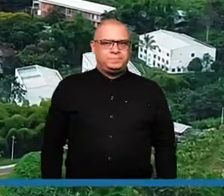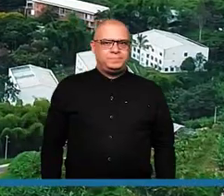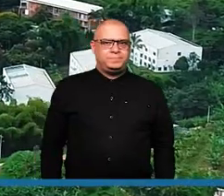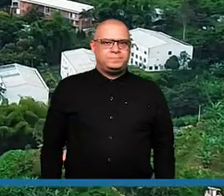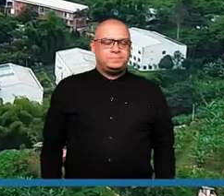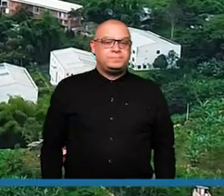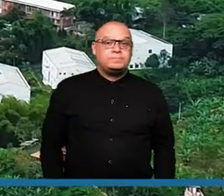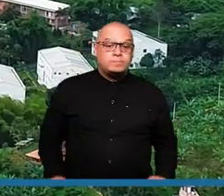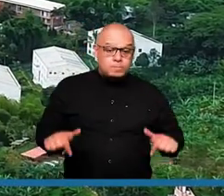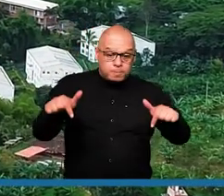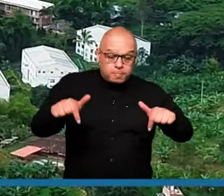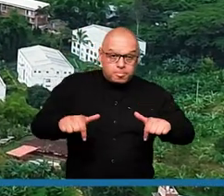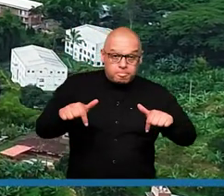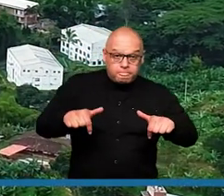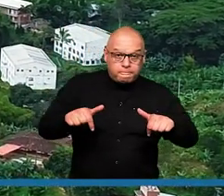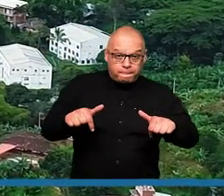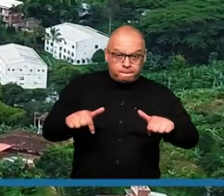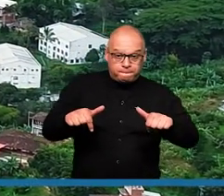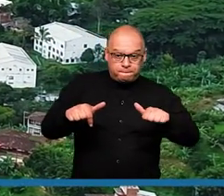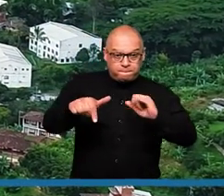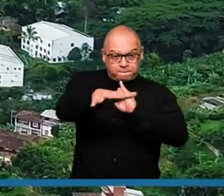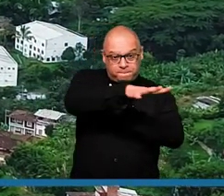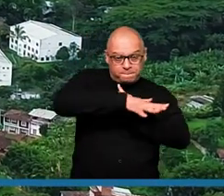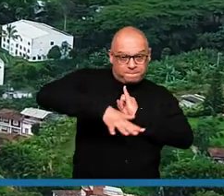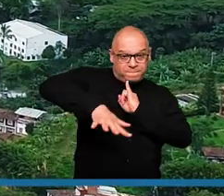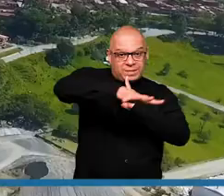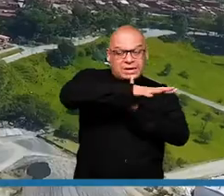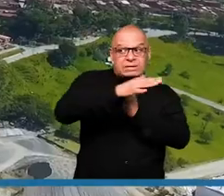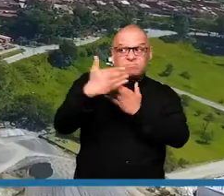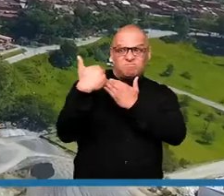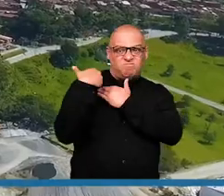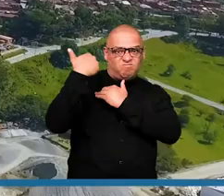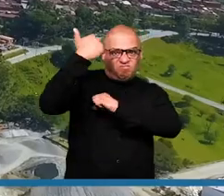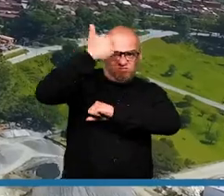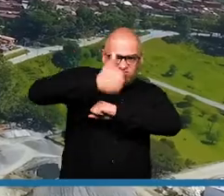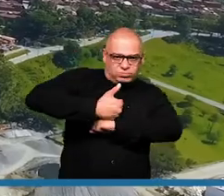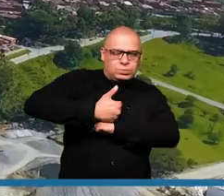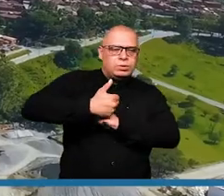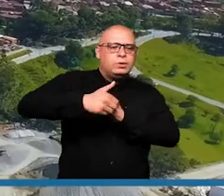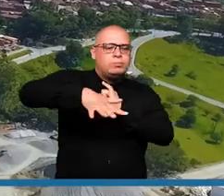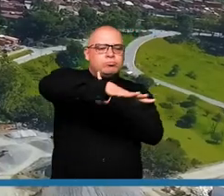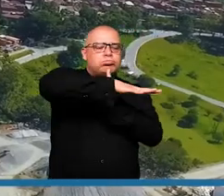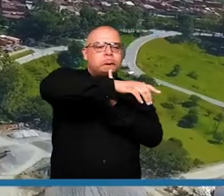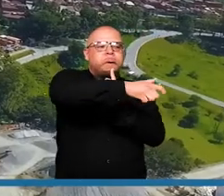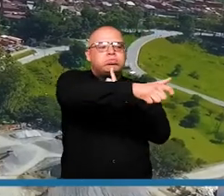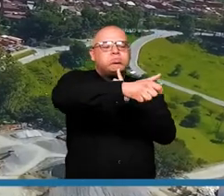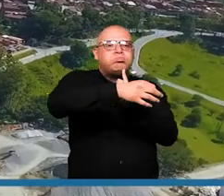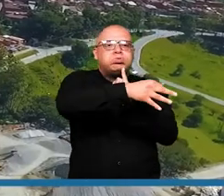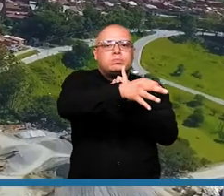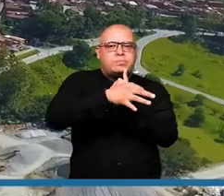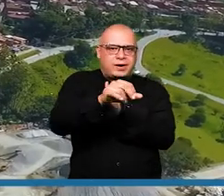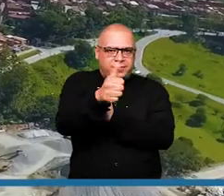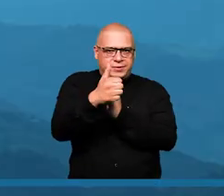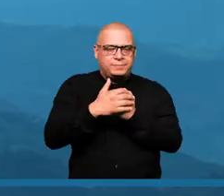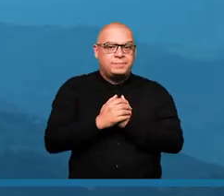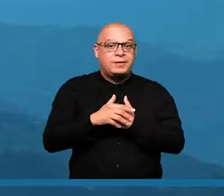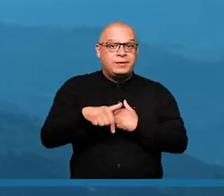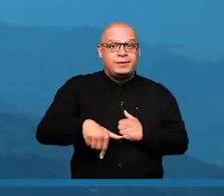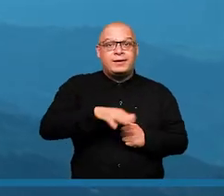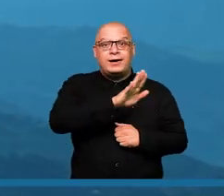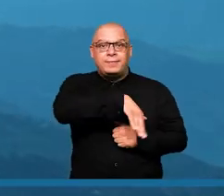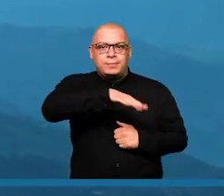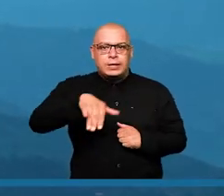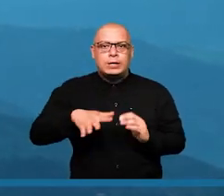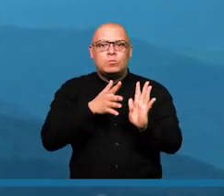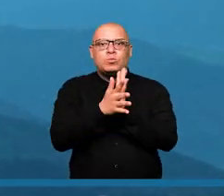El Área Metropolitana del Valle de Aburrá es autoridad ambiental para 10 municipios de este territorio. Nuestro departamento de Antioquia hoy cuenta